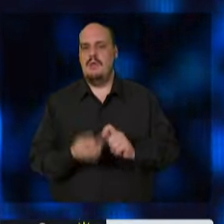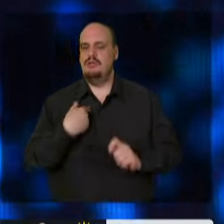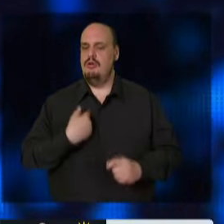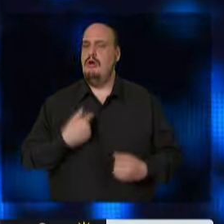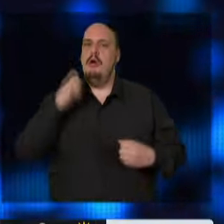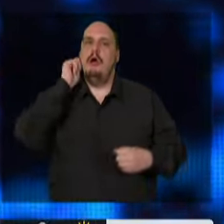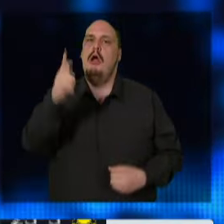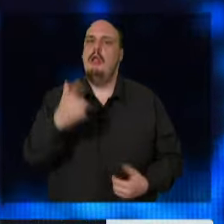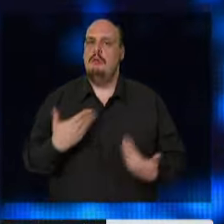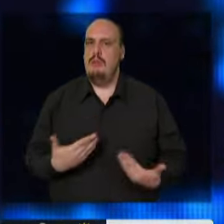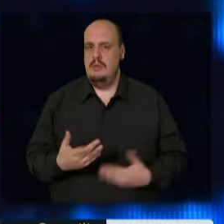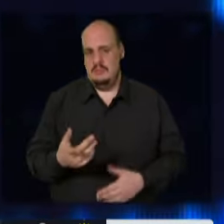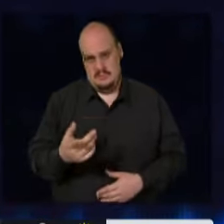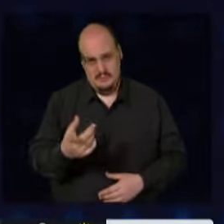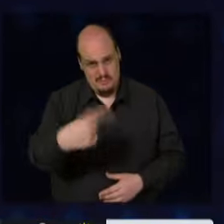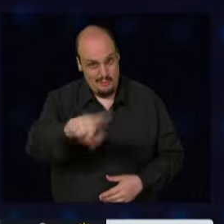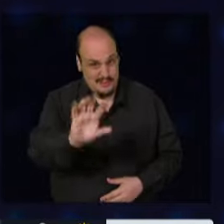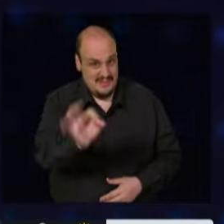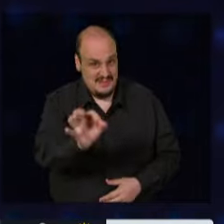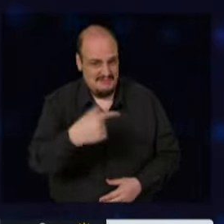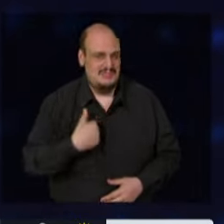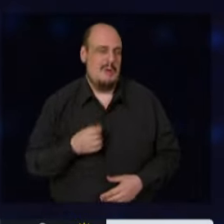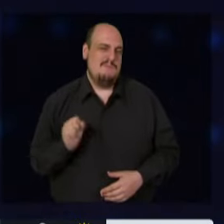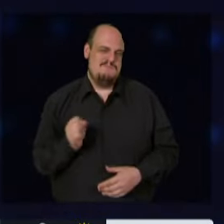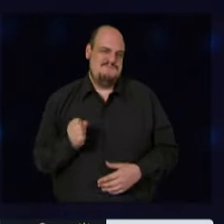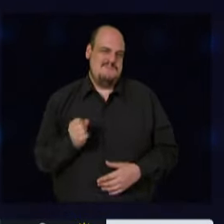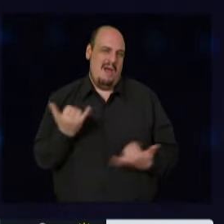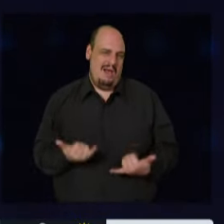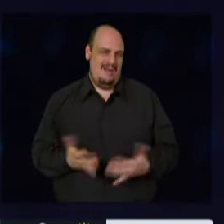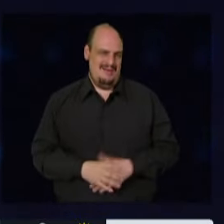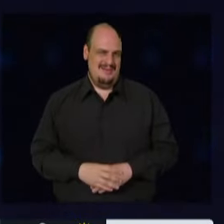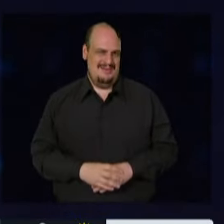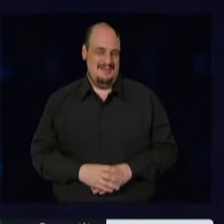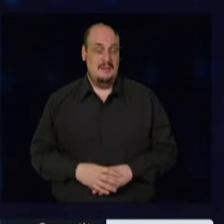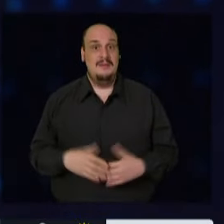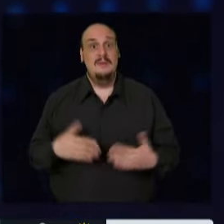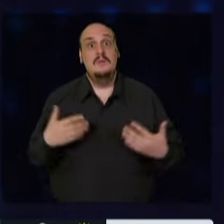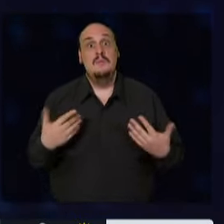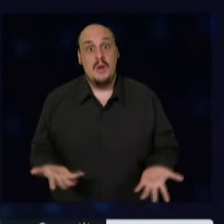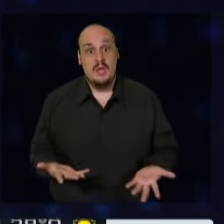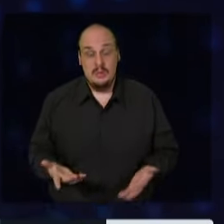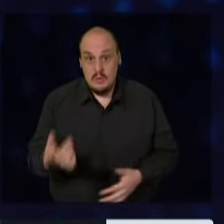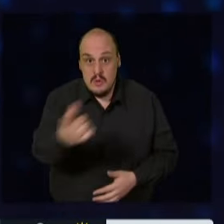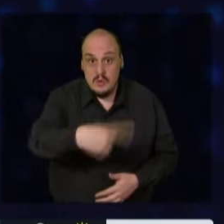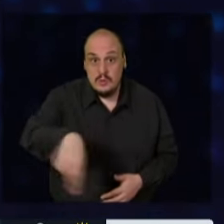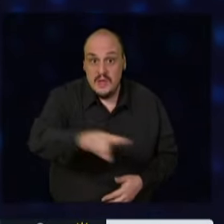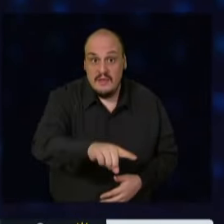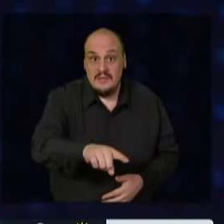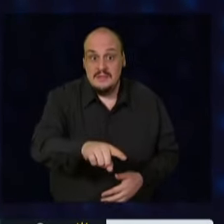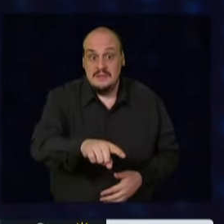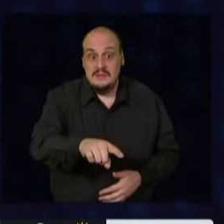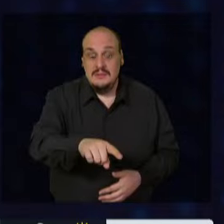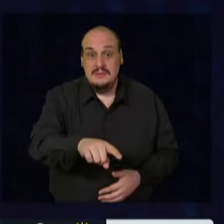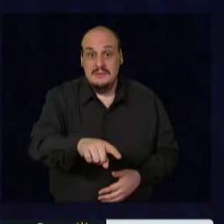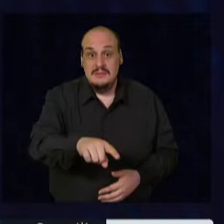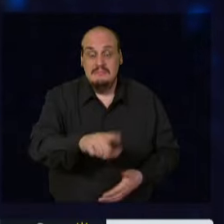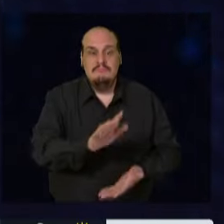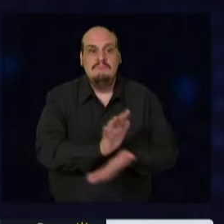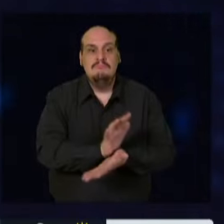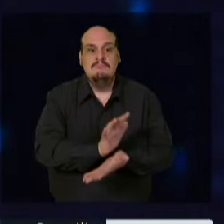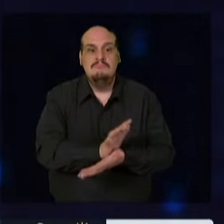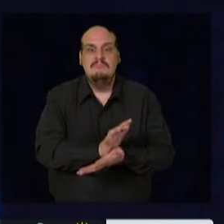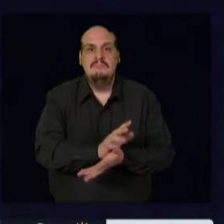necesita. Y ustedes saben que yo lo tengo. Por eso, ustedes han inventado